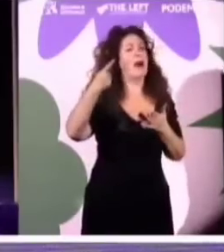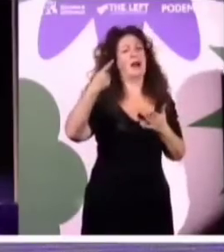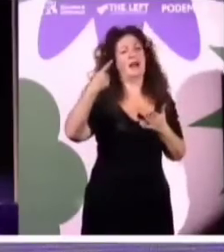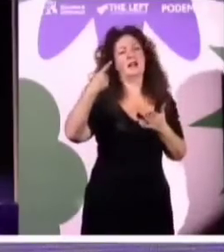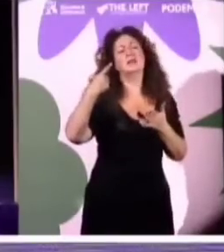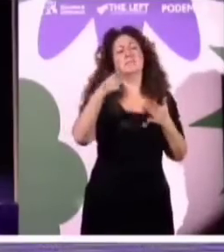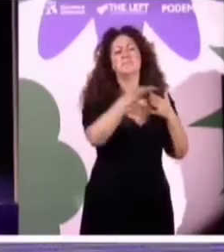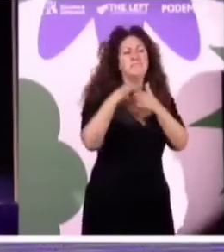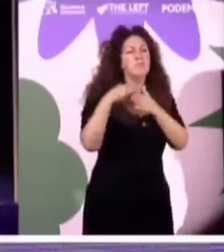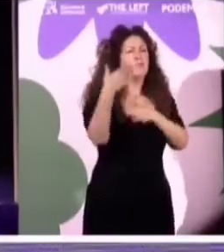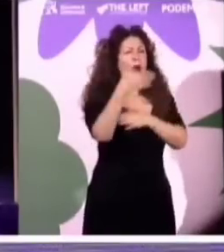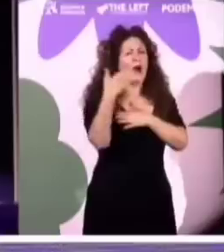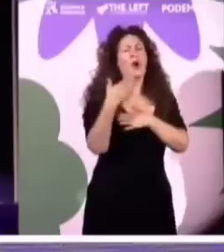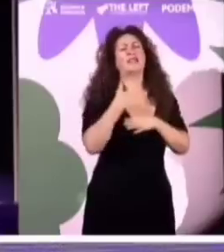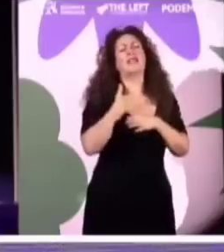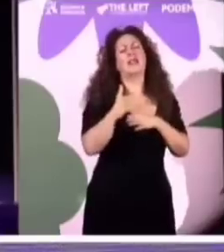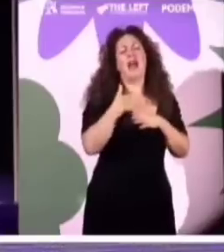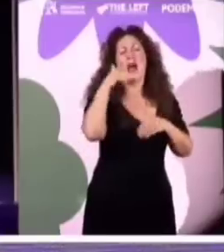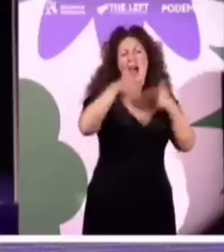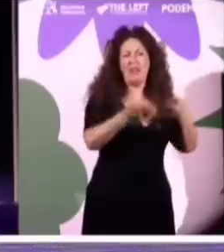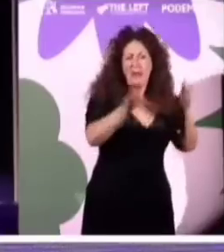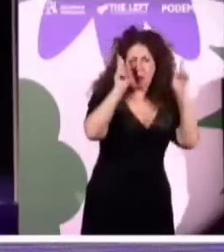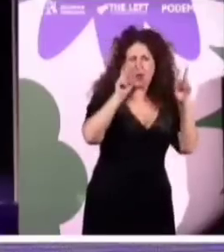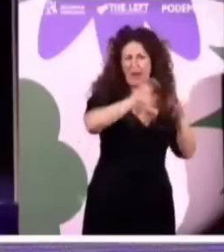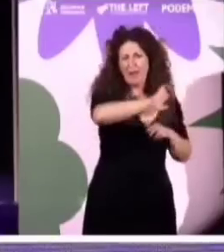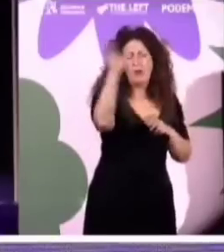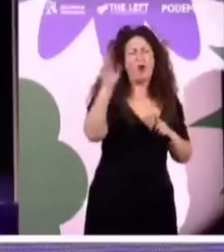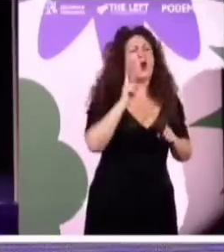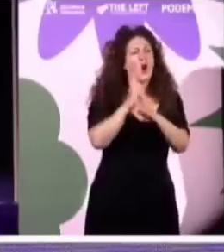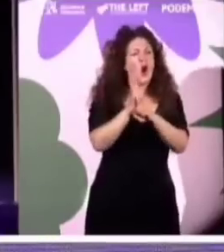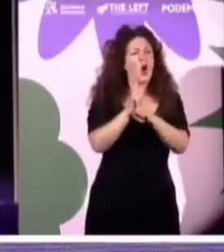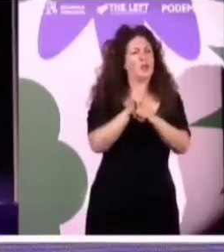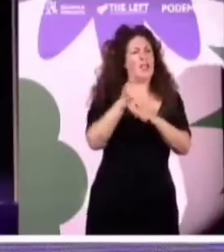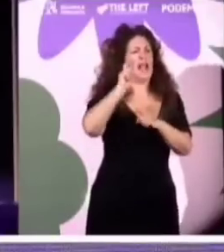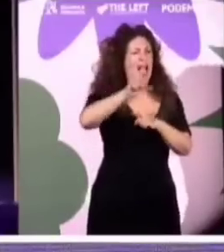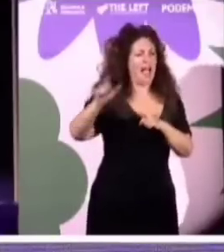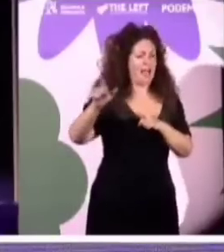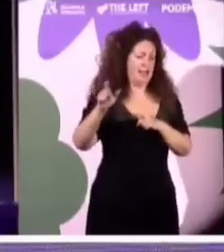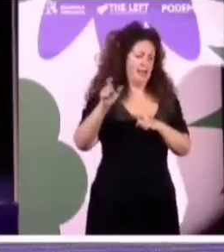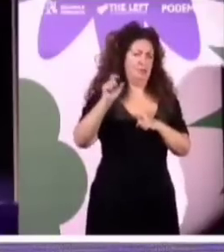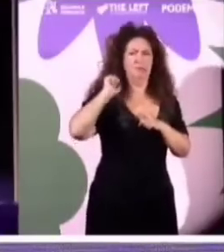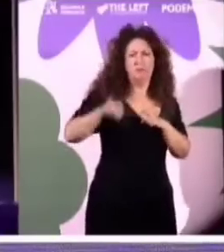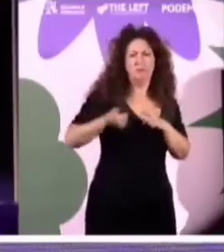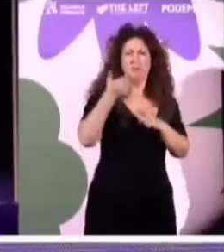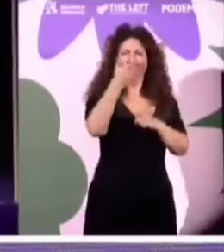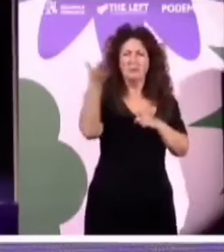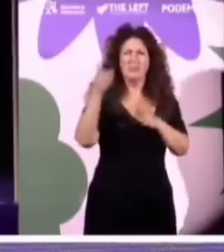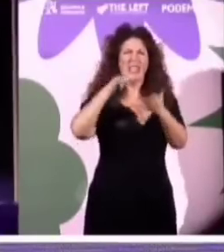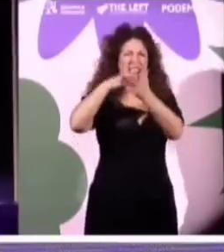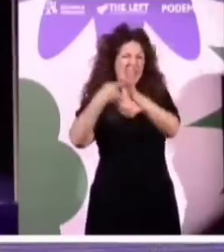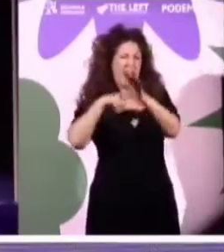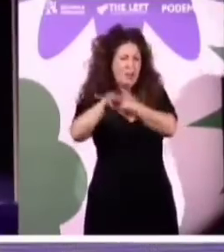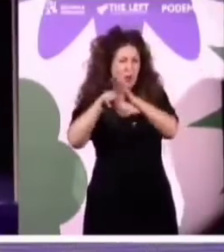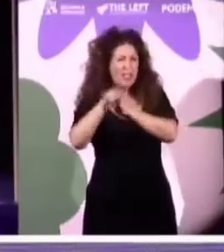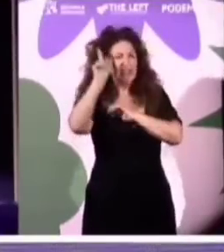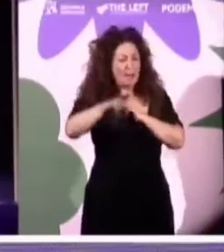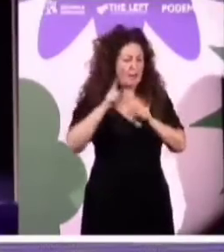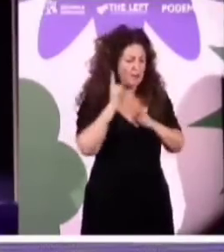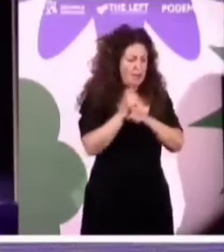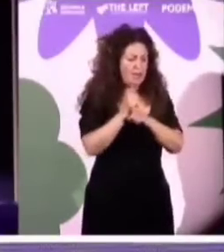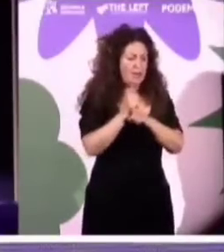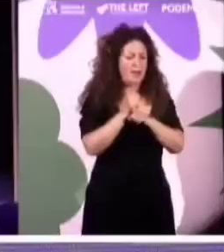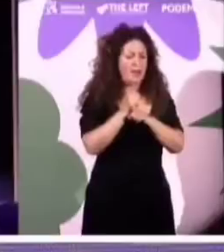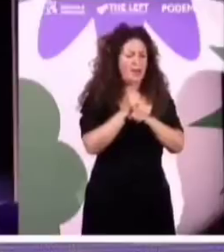la democracia europea frente a la tecnocracia neoliberal y otanista y frente al fascismo neoliberal y